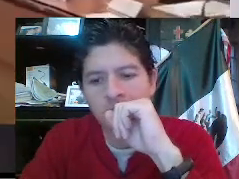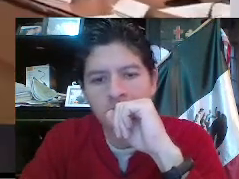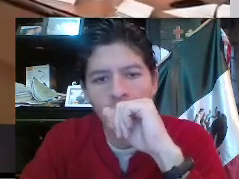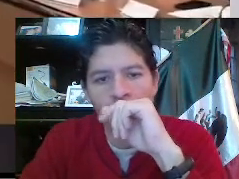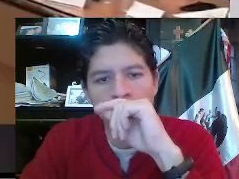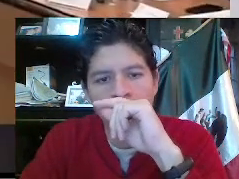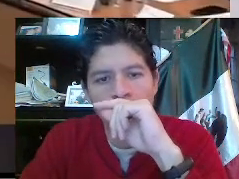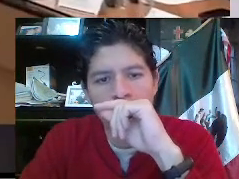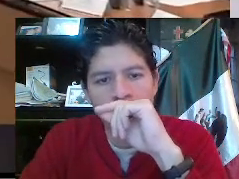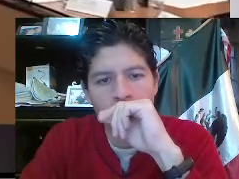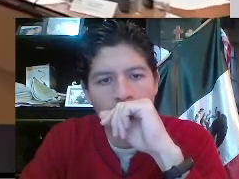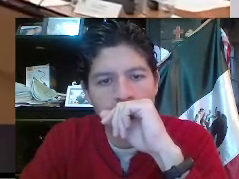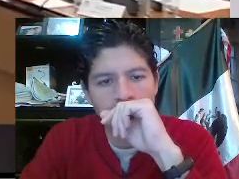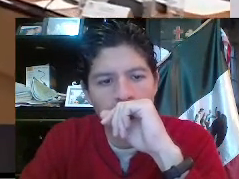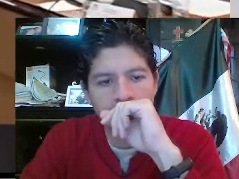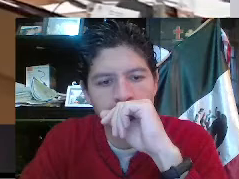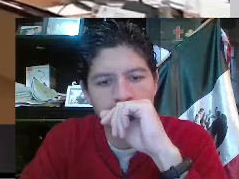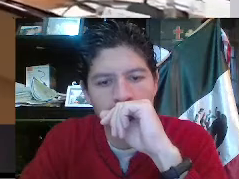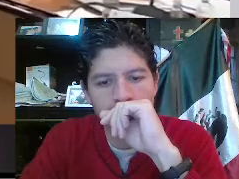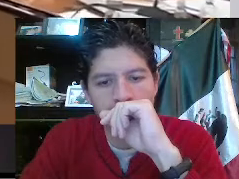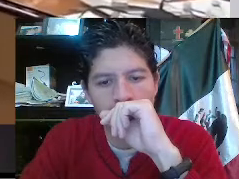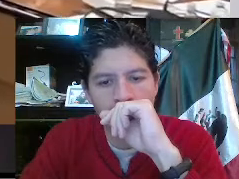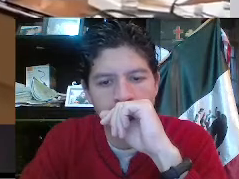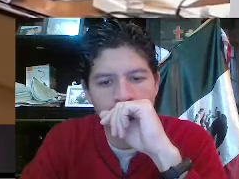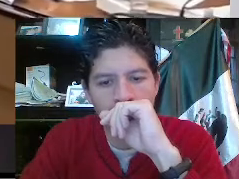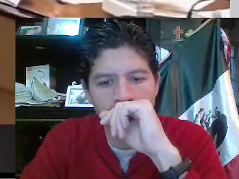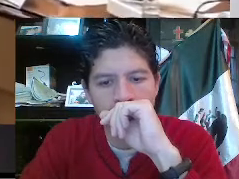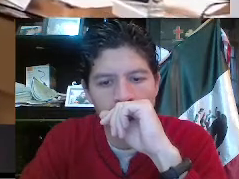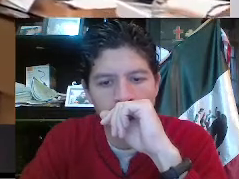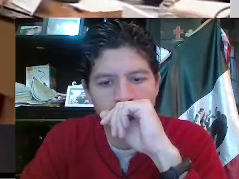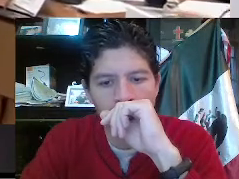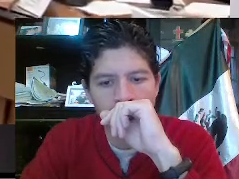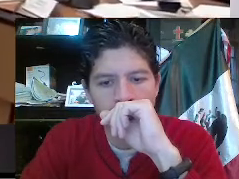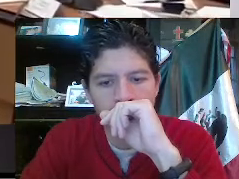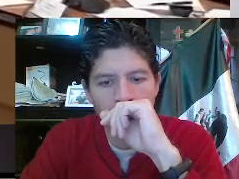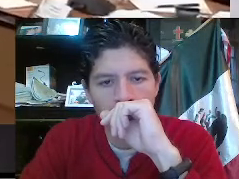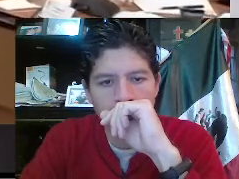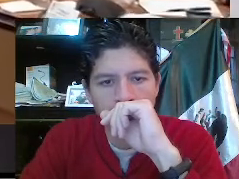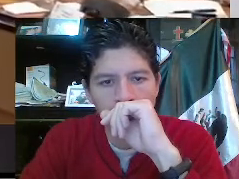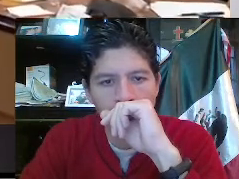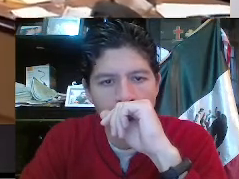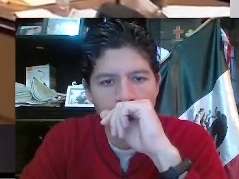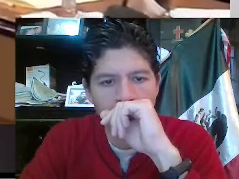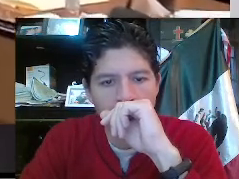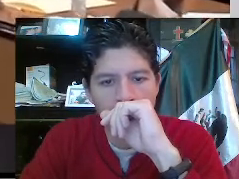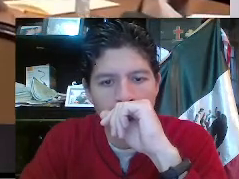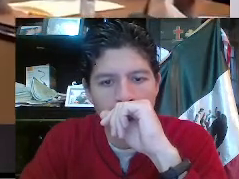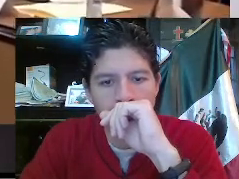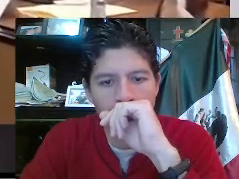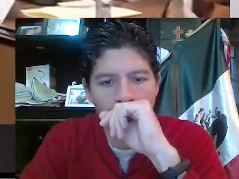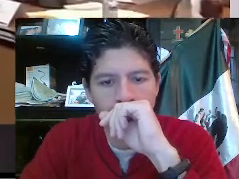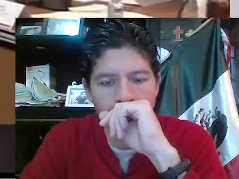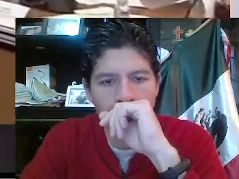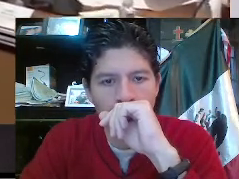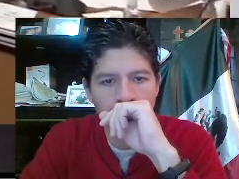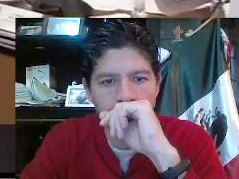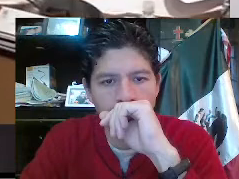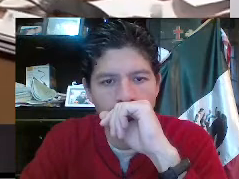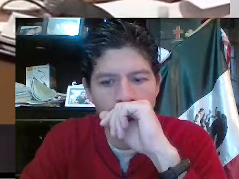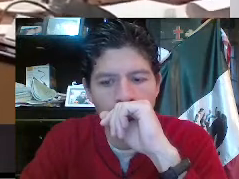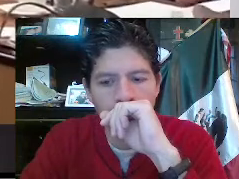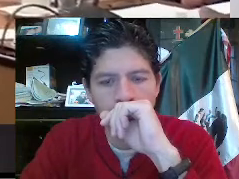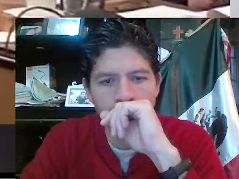tipo ley para venderla en el mercado. Durante las emergencias, como lo ocurrió en febrero de 2021, simplemente la capacidad